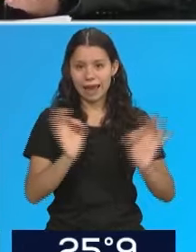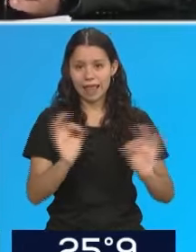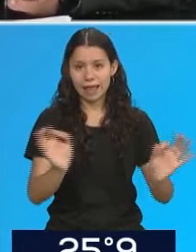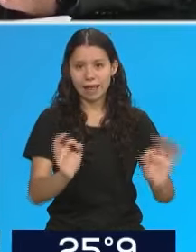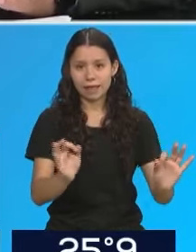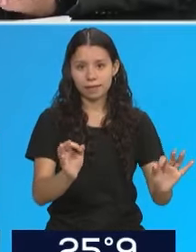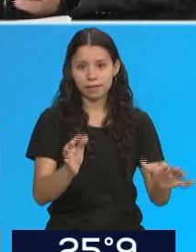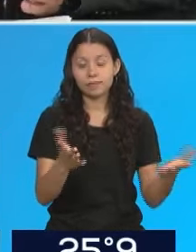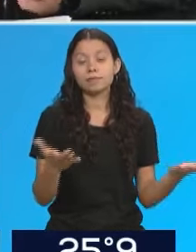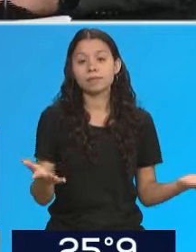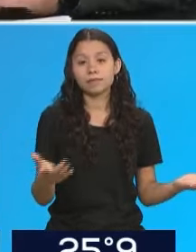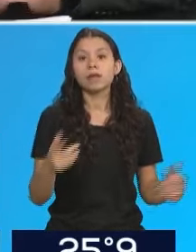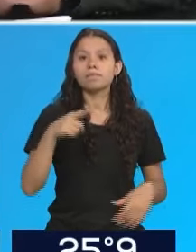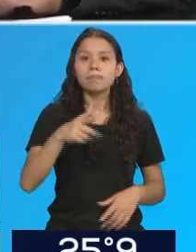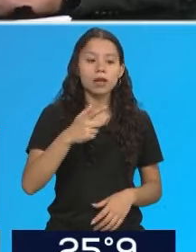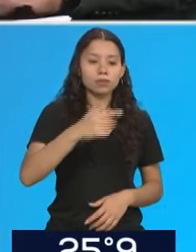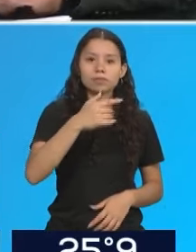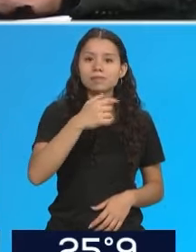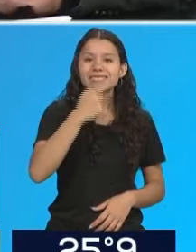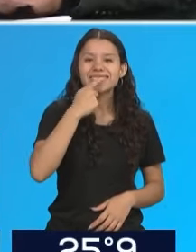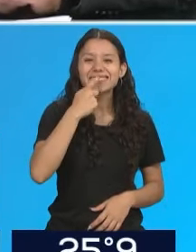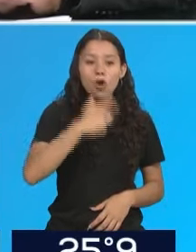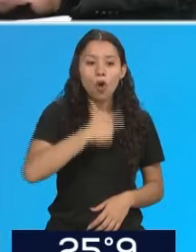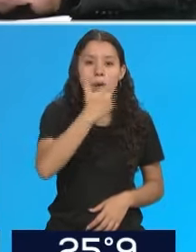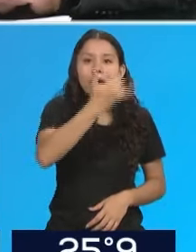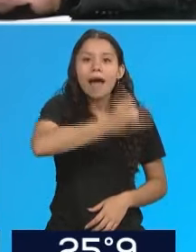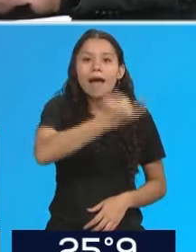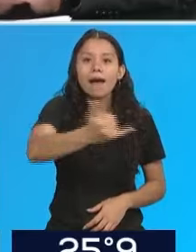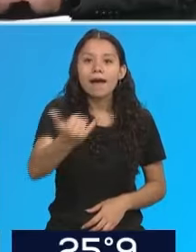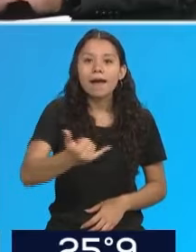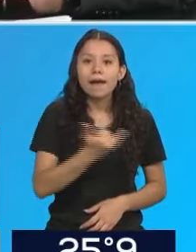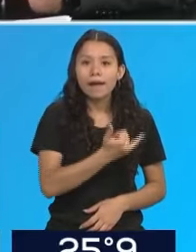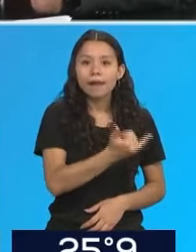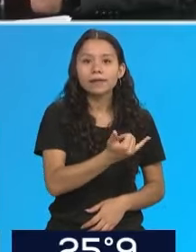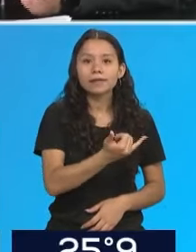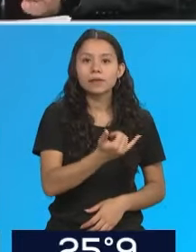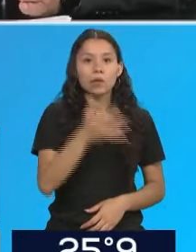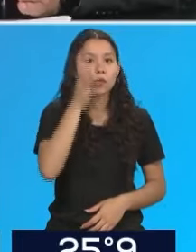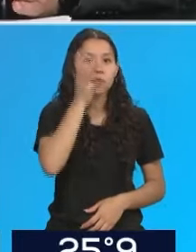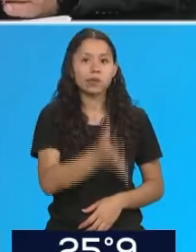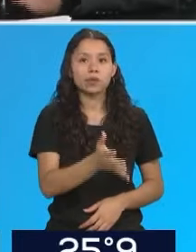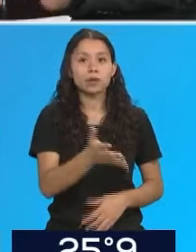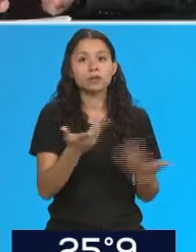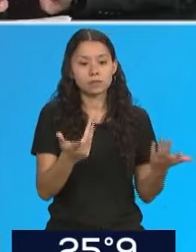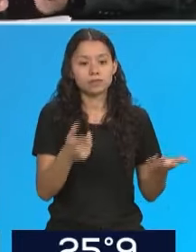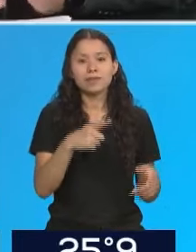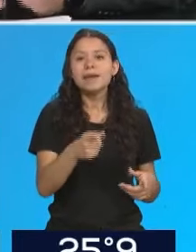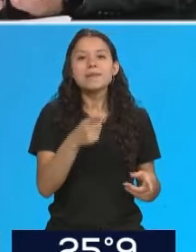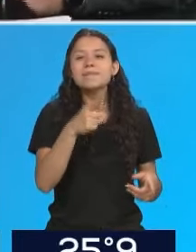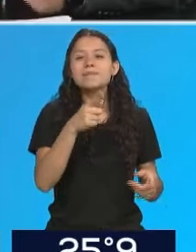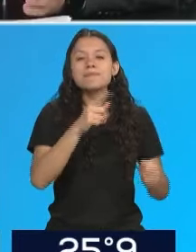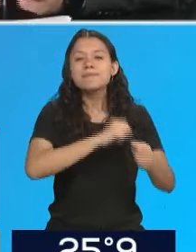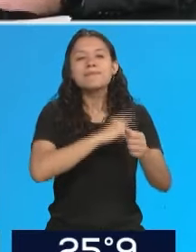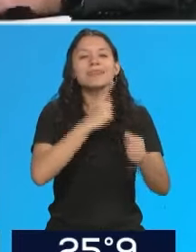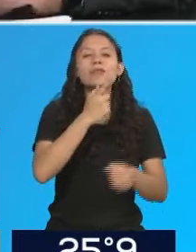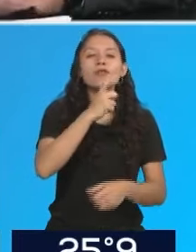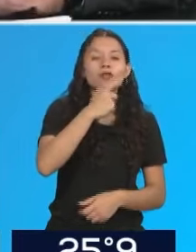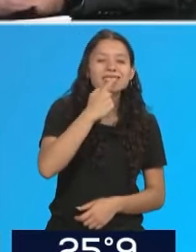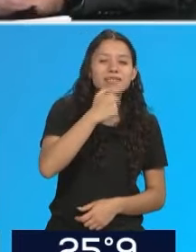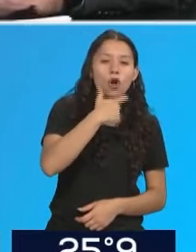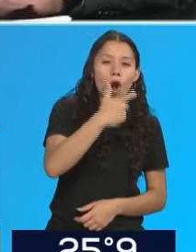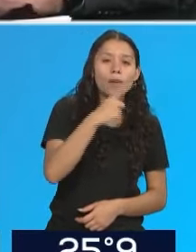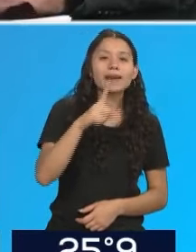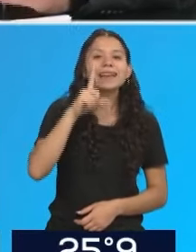reserva mundial de cobre de acuerdo con las últimas estimaciones que existen. Son minerales críticos junto con el litio, el mundo los